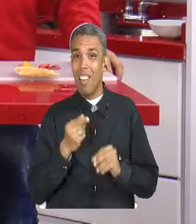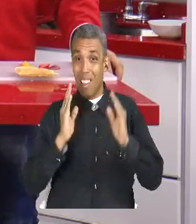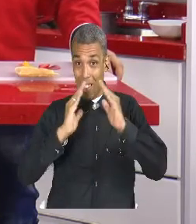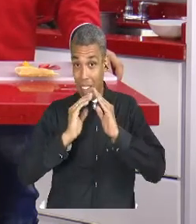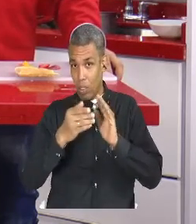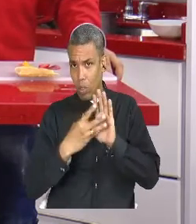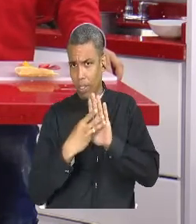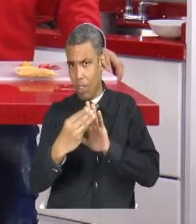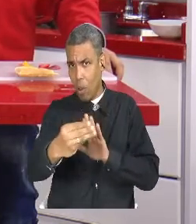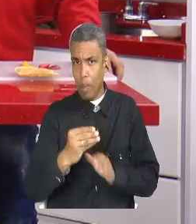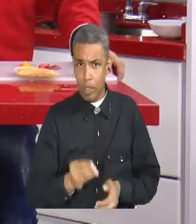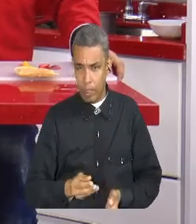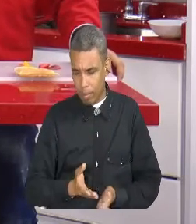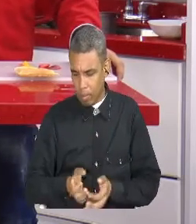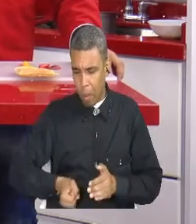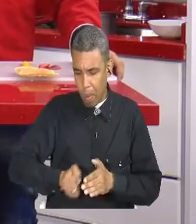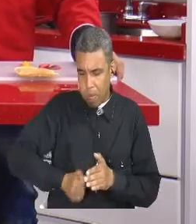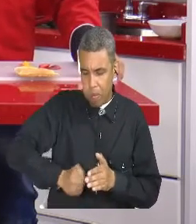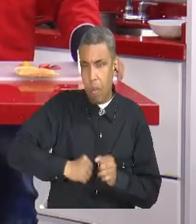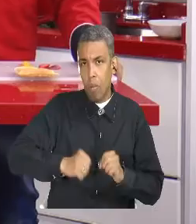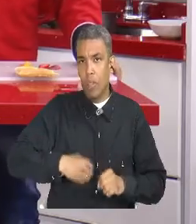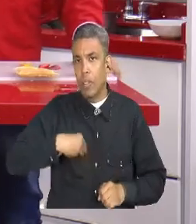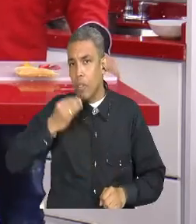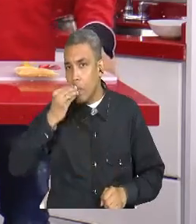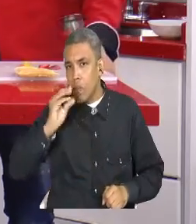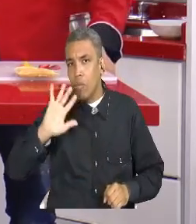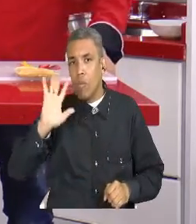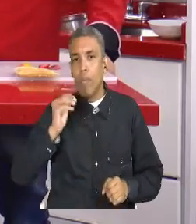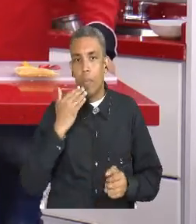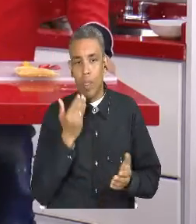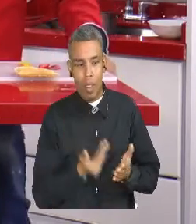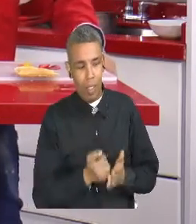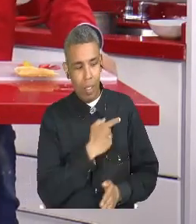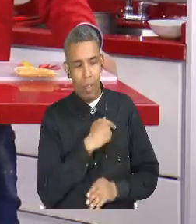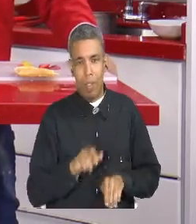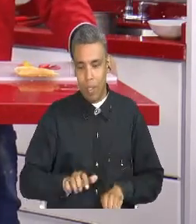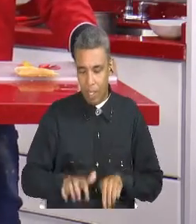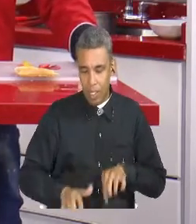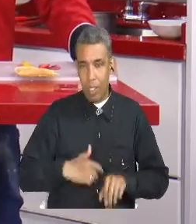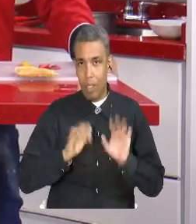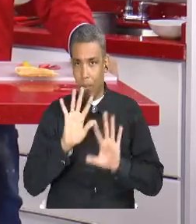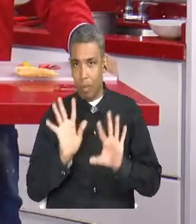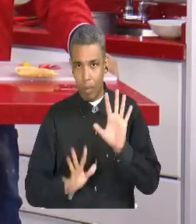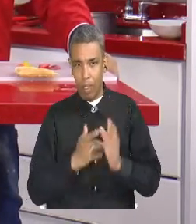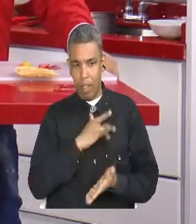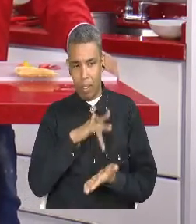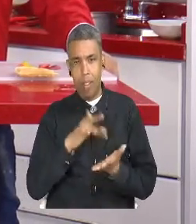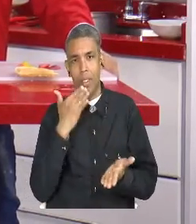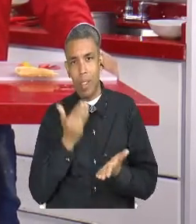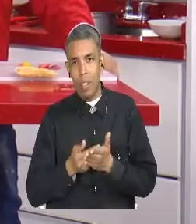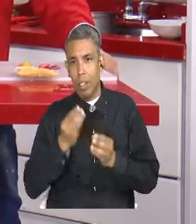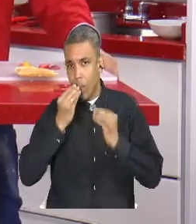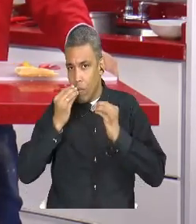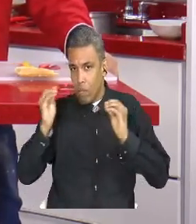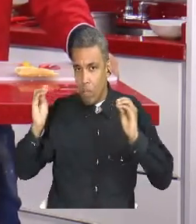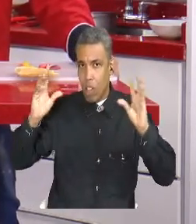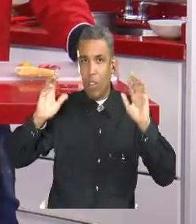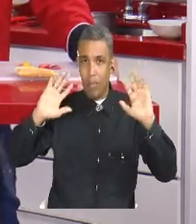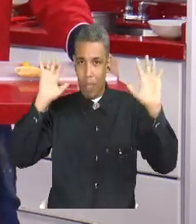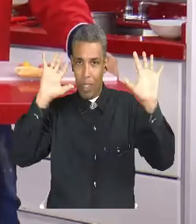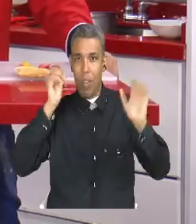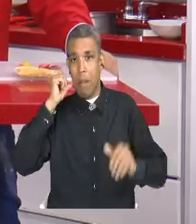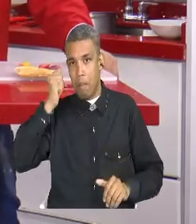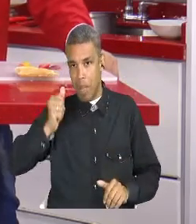puedan disfrutar también de la mejor manera. Un besito, una vez más gracias a la doctora por acompañarnos en esta mañana. Picos gigantes, ¡mua! Y nos